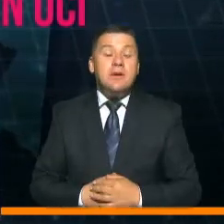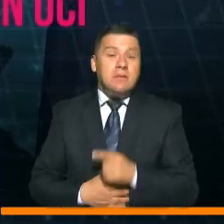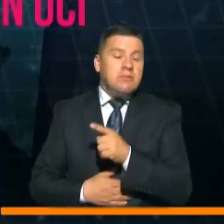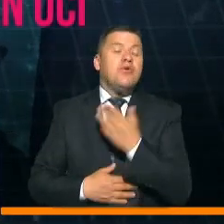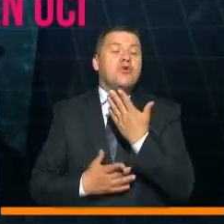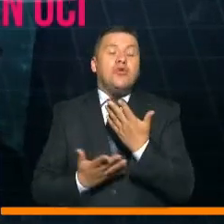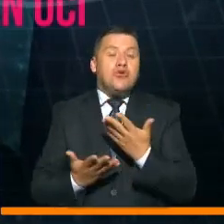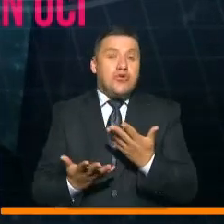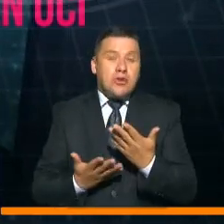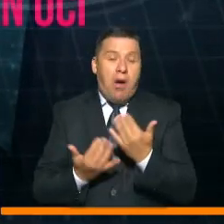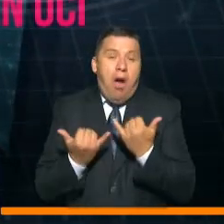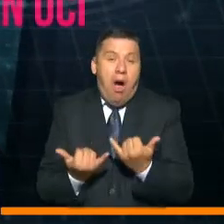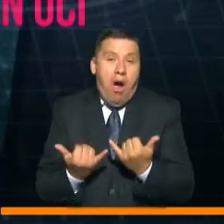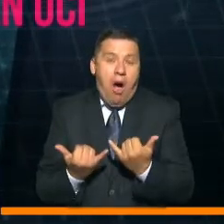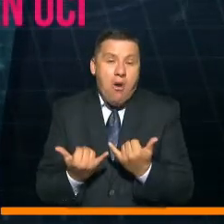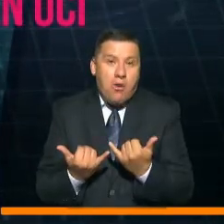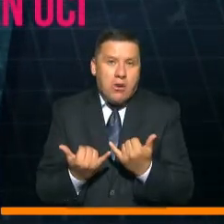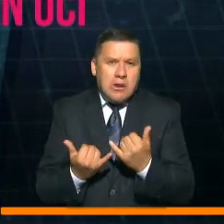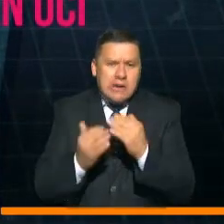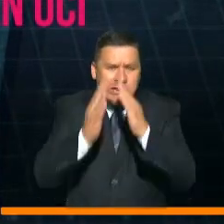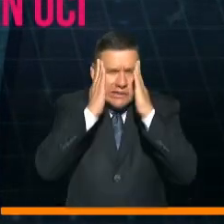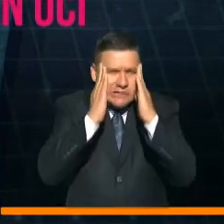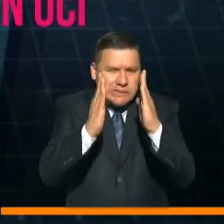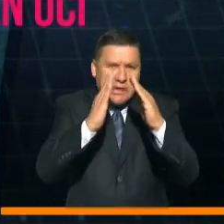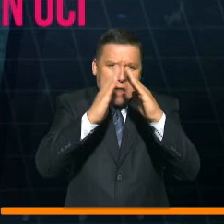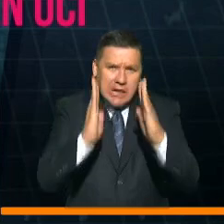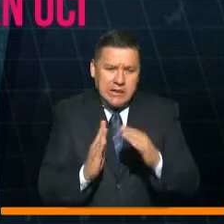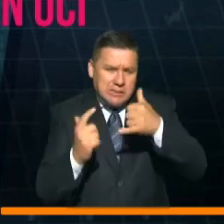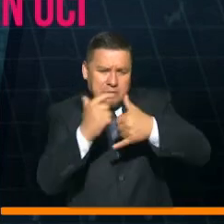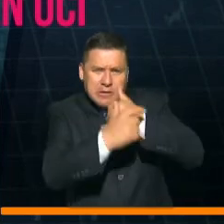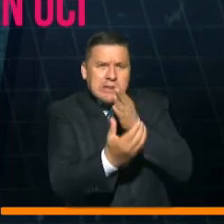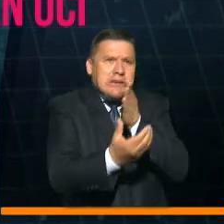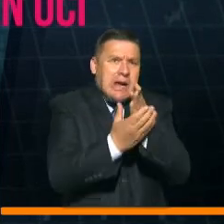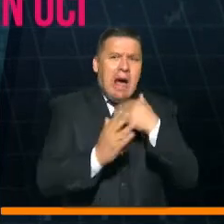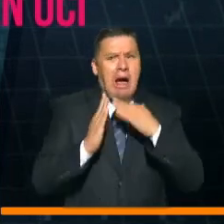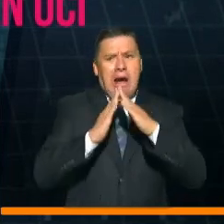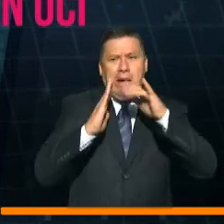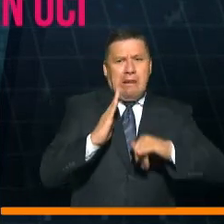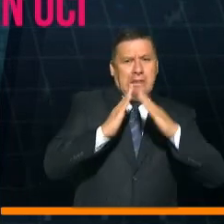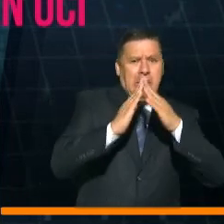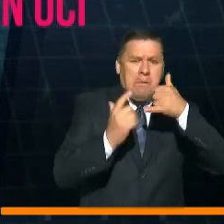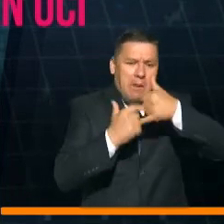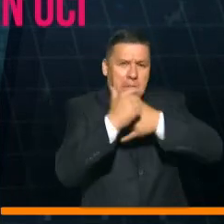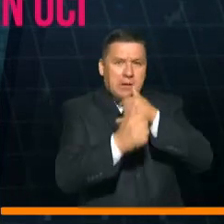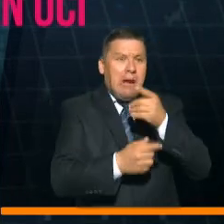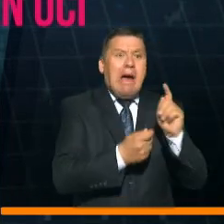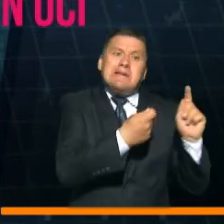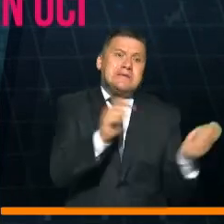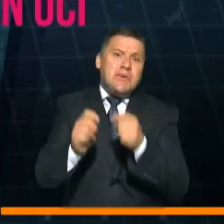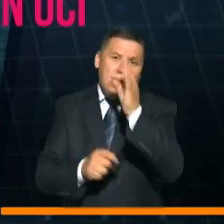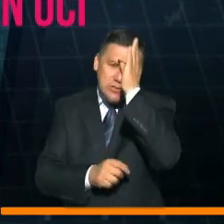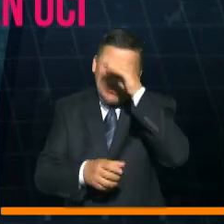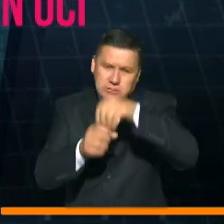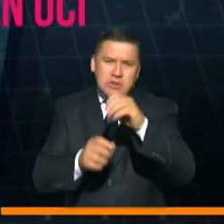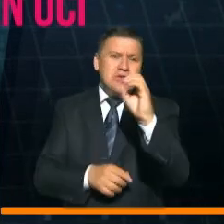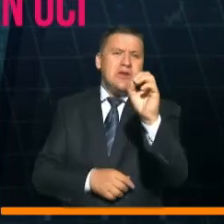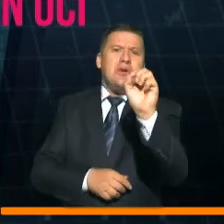se encuentra en este momento en atención en casa o ha estado en atención domiciliaria. En hospitalización tenemos